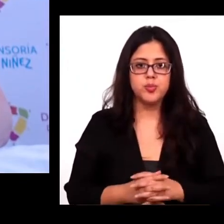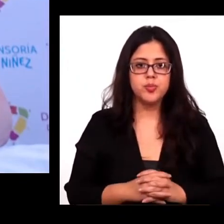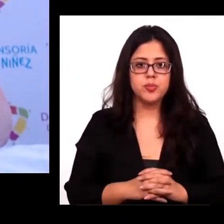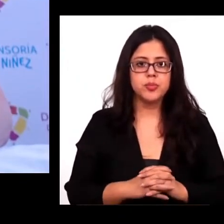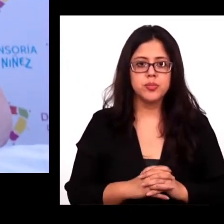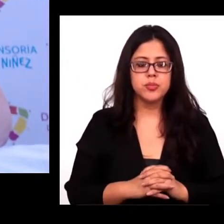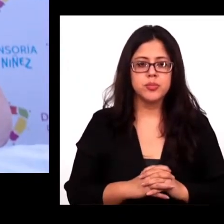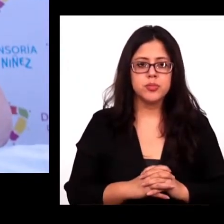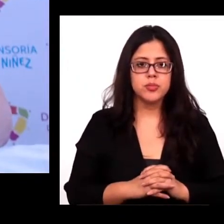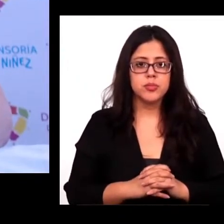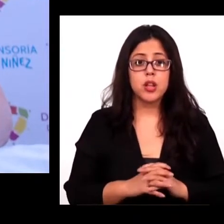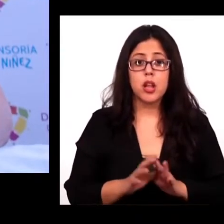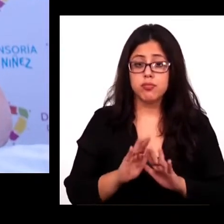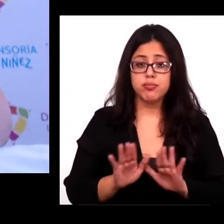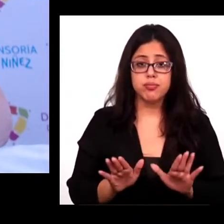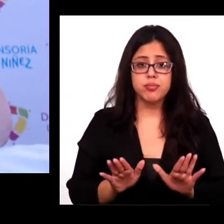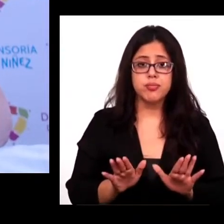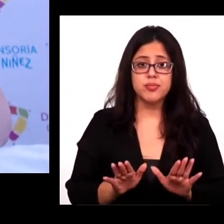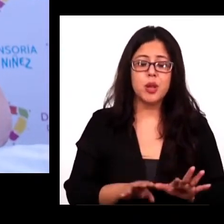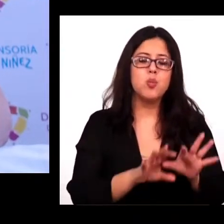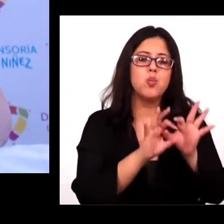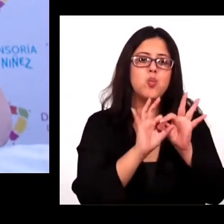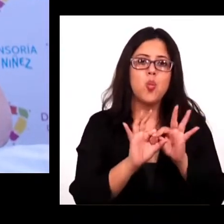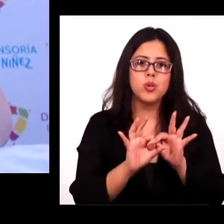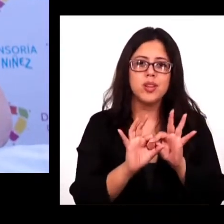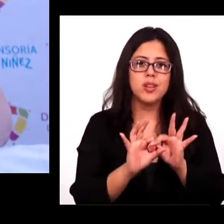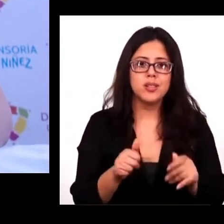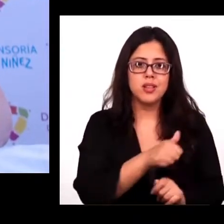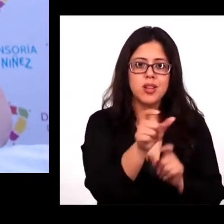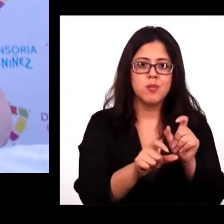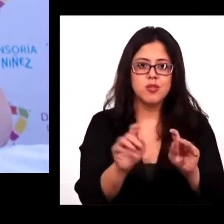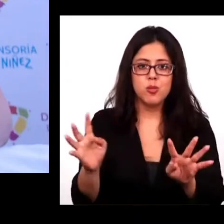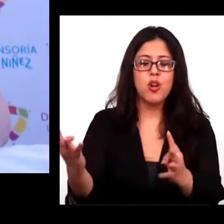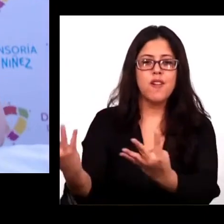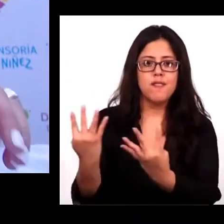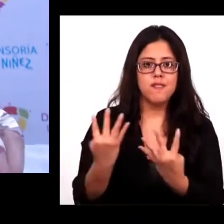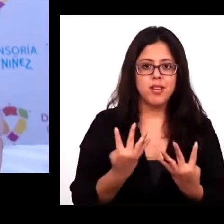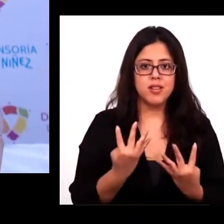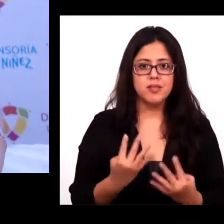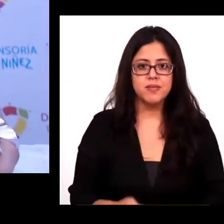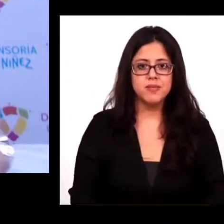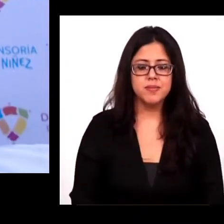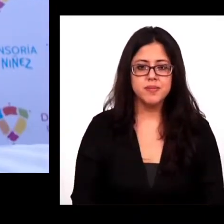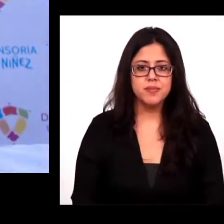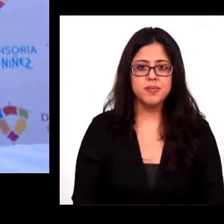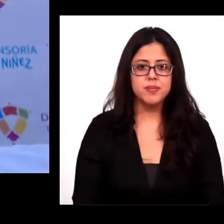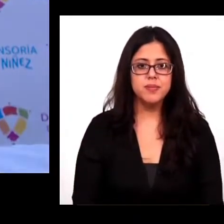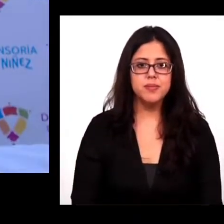¿Estamos? Sí. Muchísimas gracias a todos por venir y a todas.